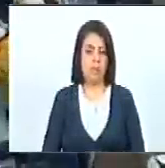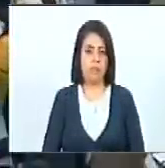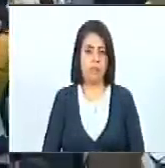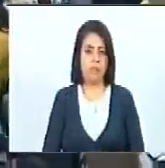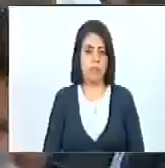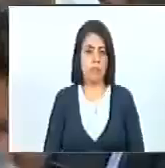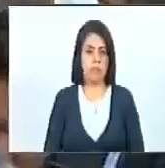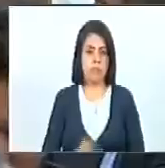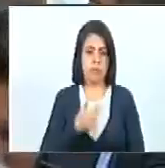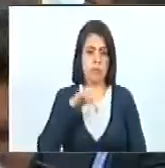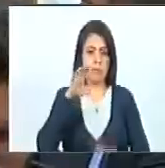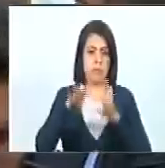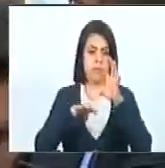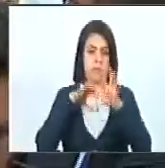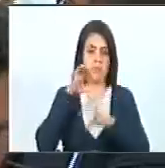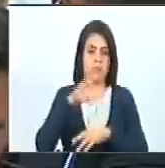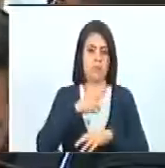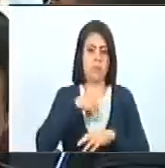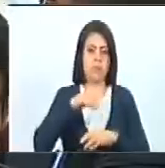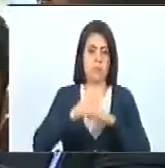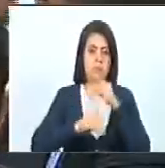nuestros animales,